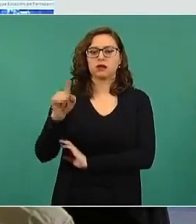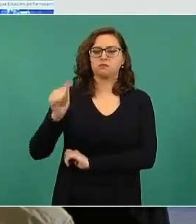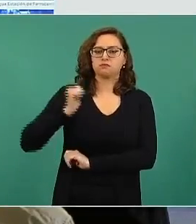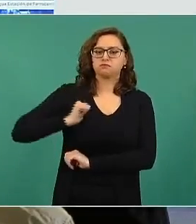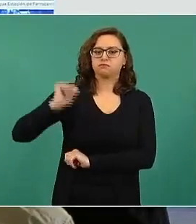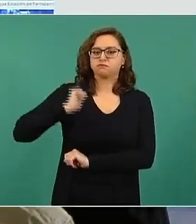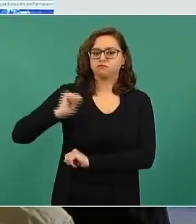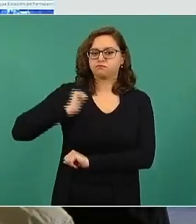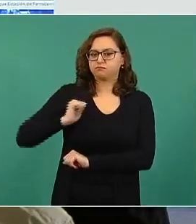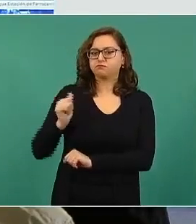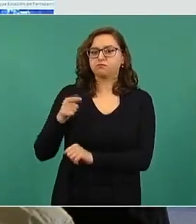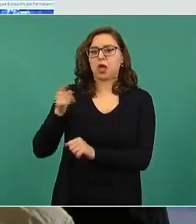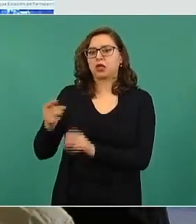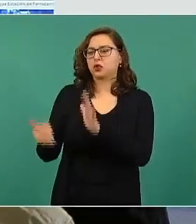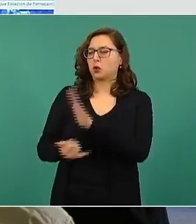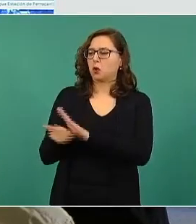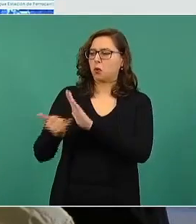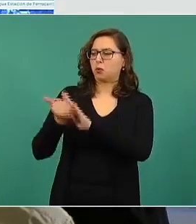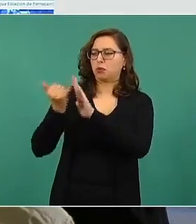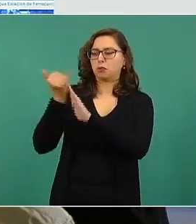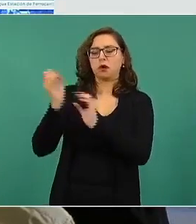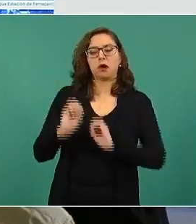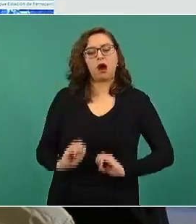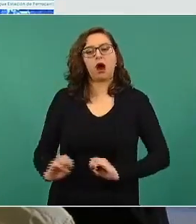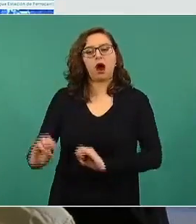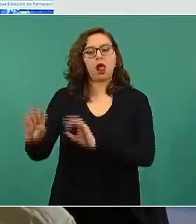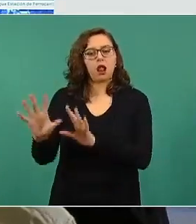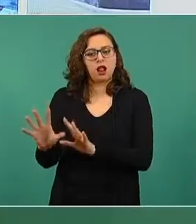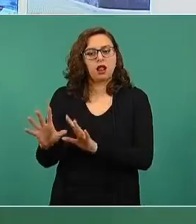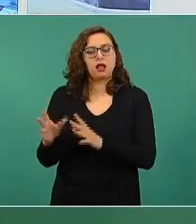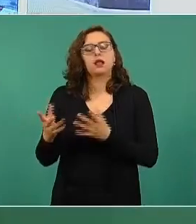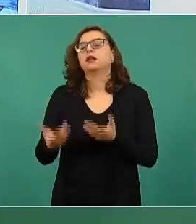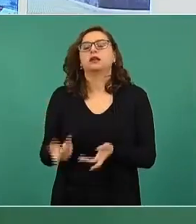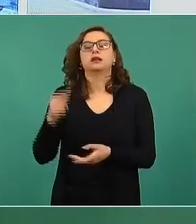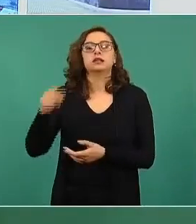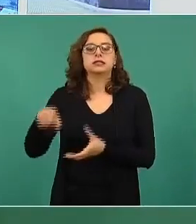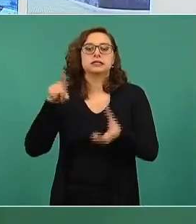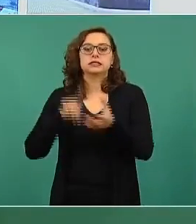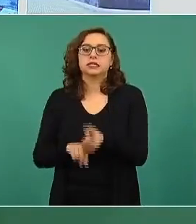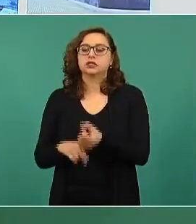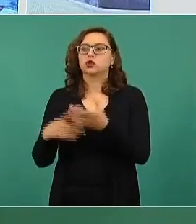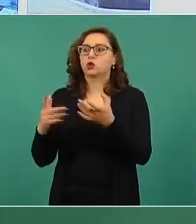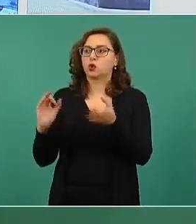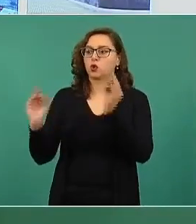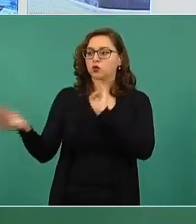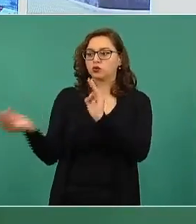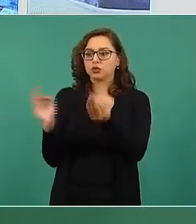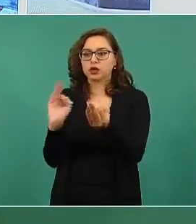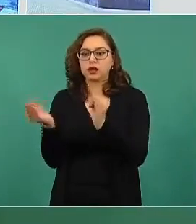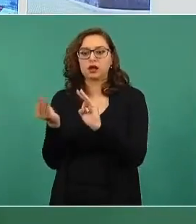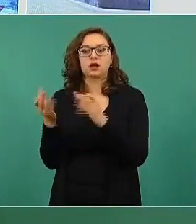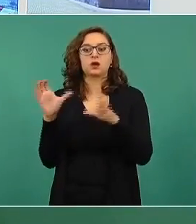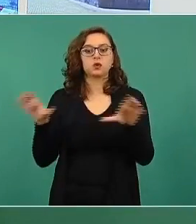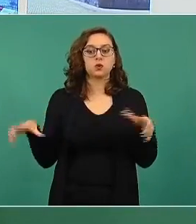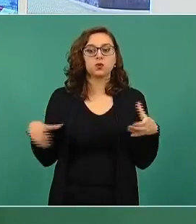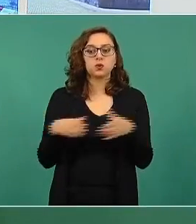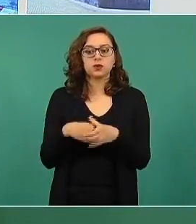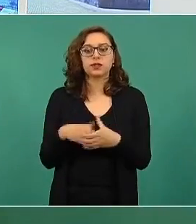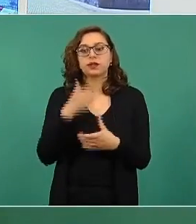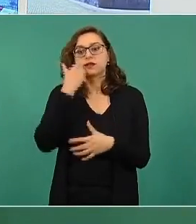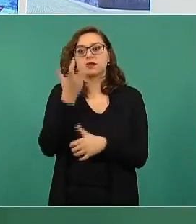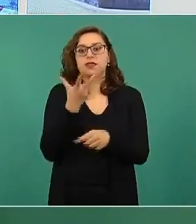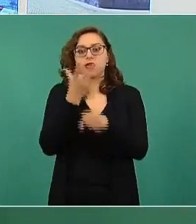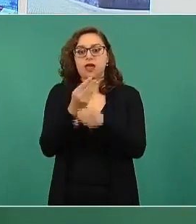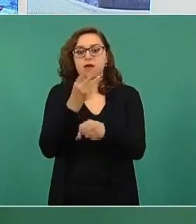XX que estaba en desuso, pero ya había una comunidad local que buscaba preservar